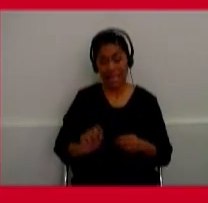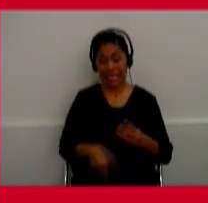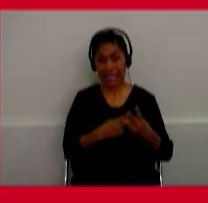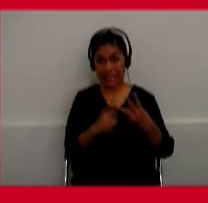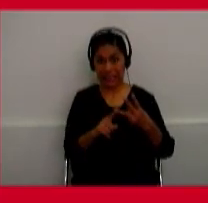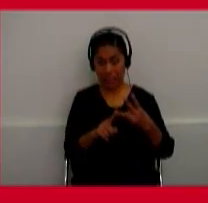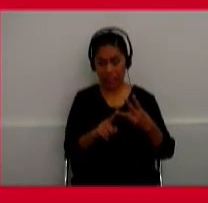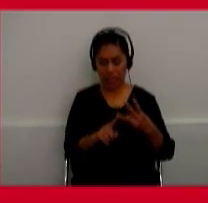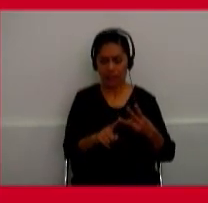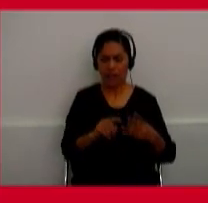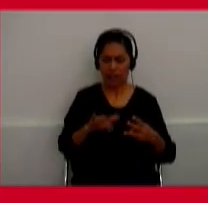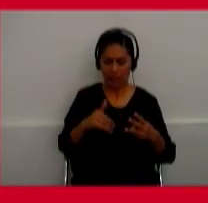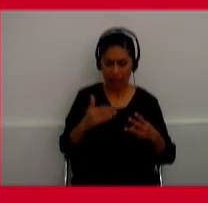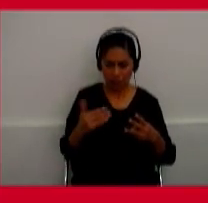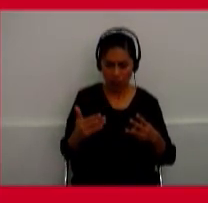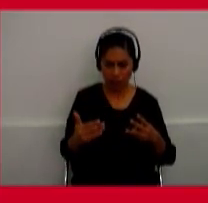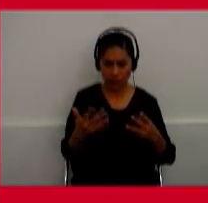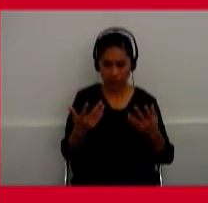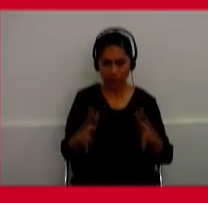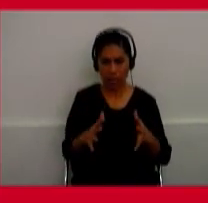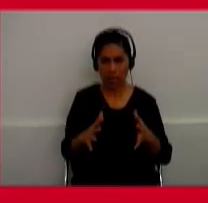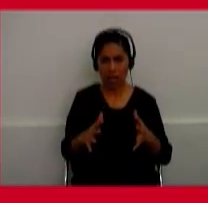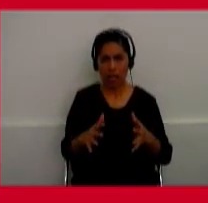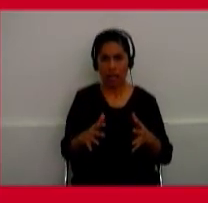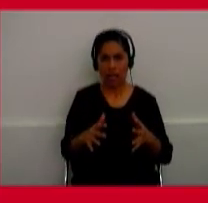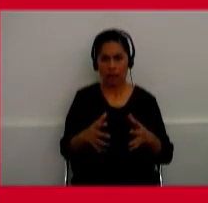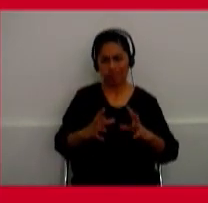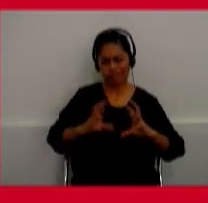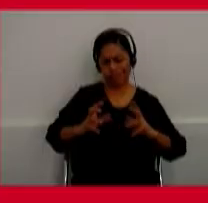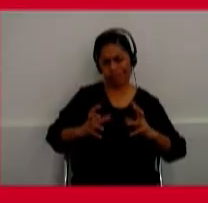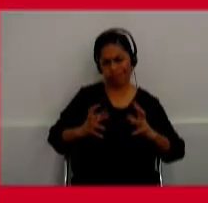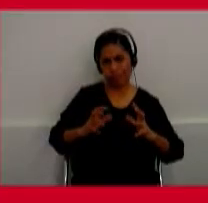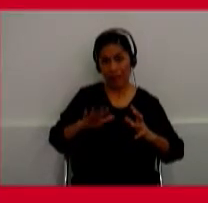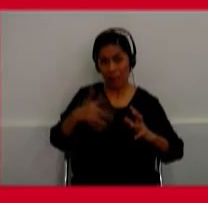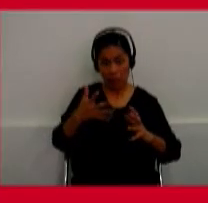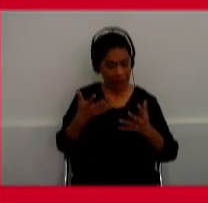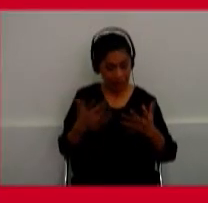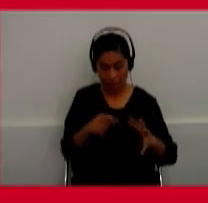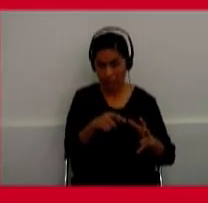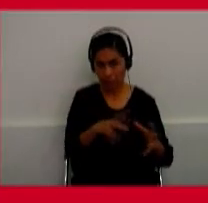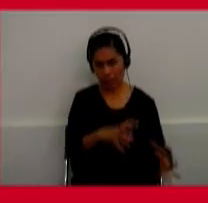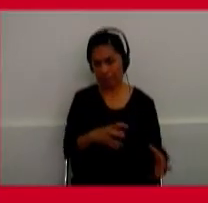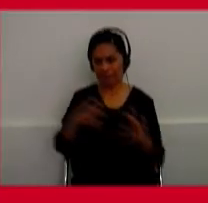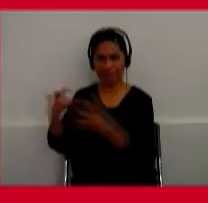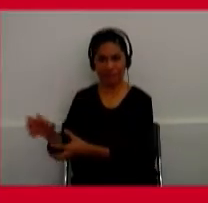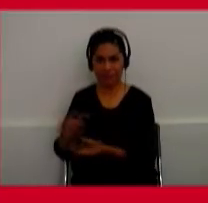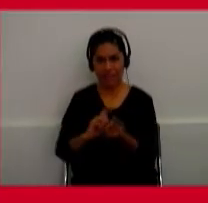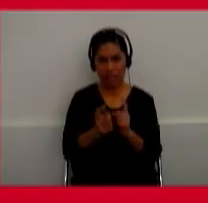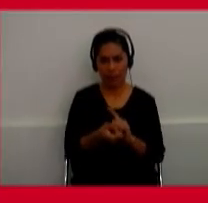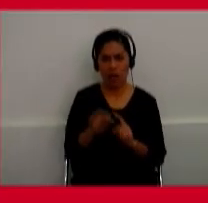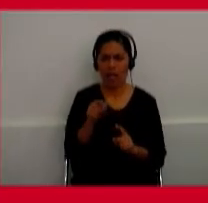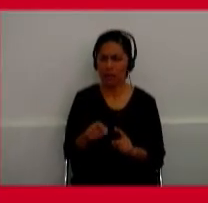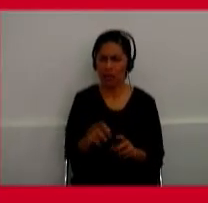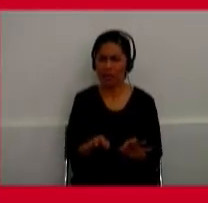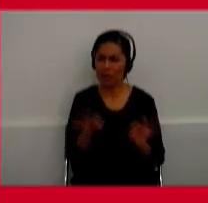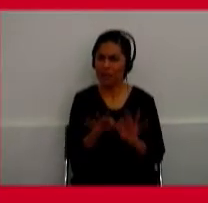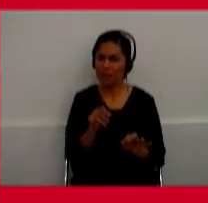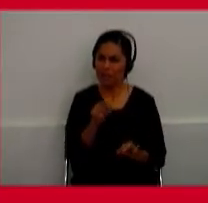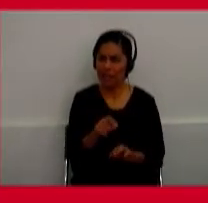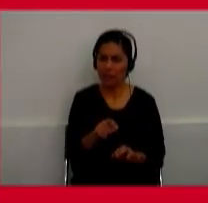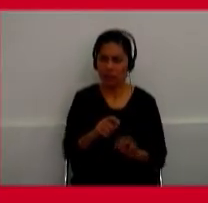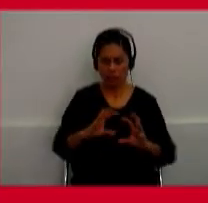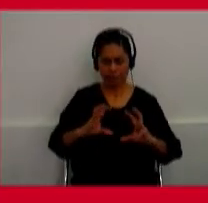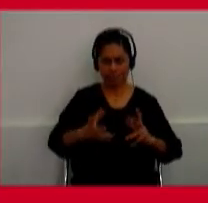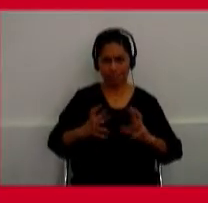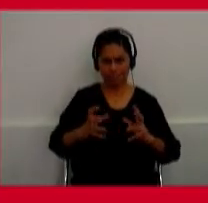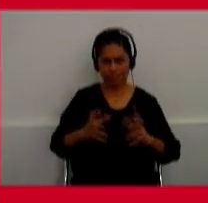último, opera las últimas 18.000 horas y lo retiramos. Entonces, para nosotros era muy importante cumplir con esas 18.000 horas porque nuestros planes de mantenimiento